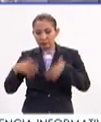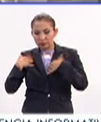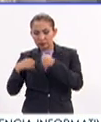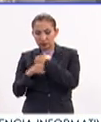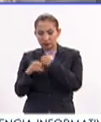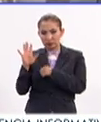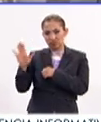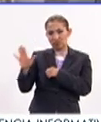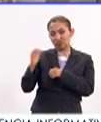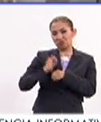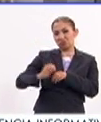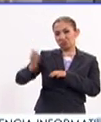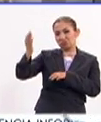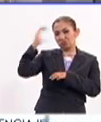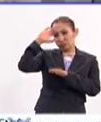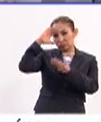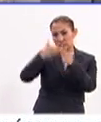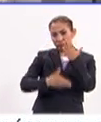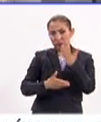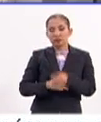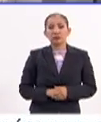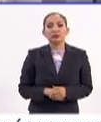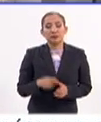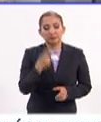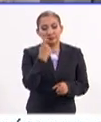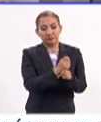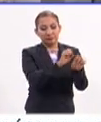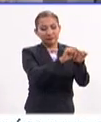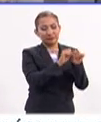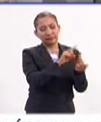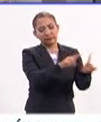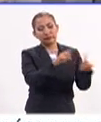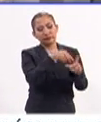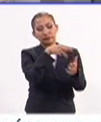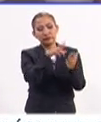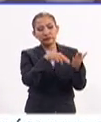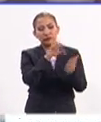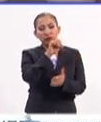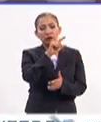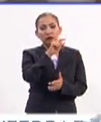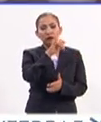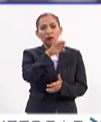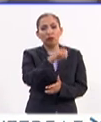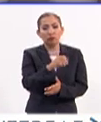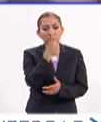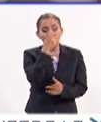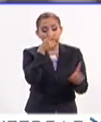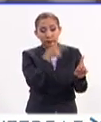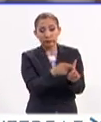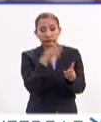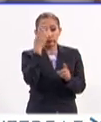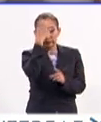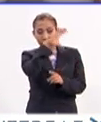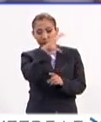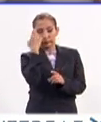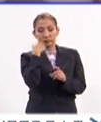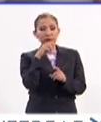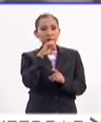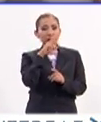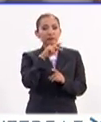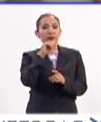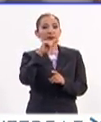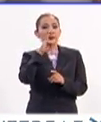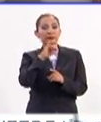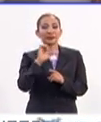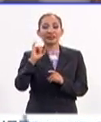y objetos propios de la tradición católica. En la primera sala hay diversas pinturas al óleo. Una de ellas es el retrato de doña María